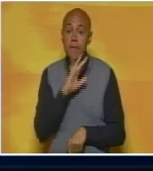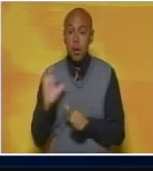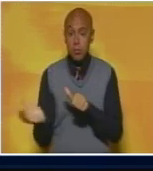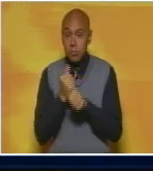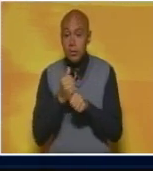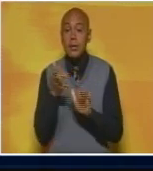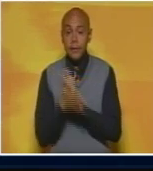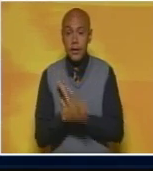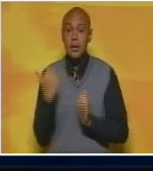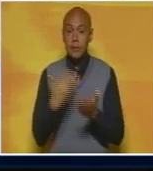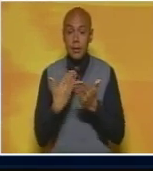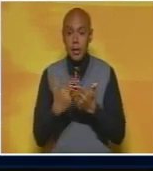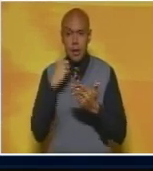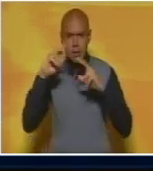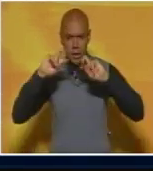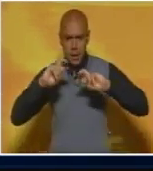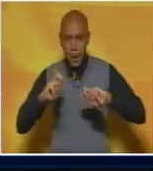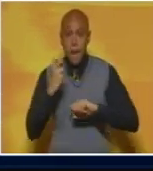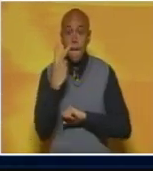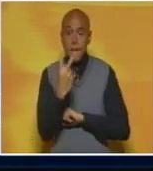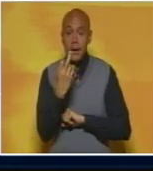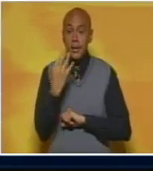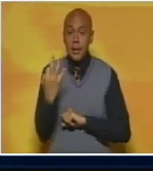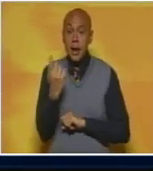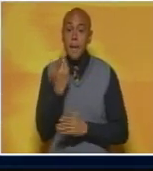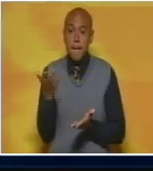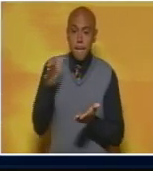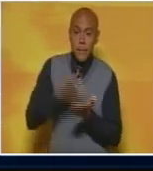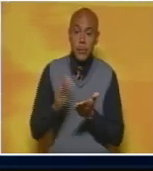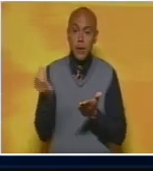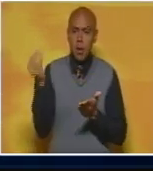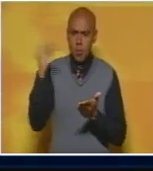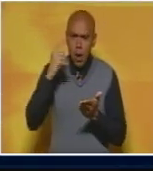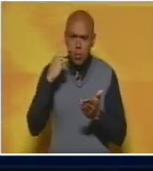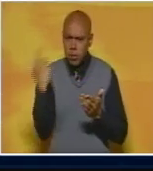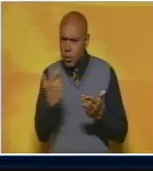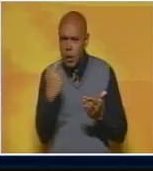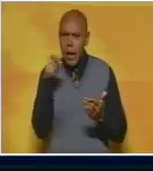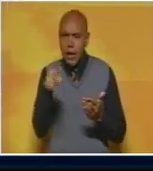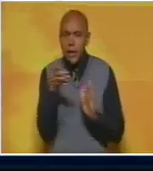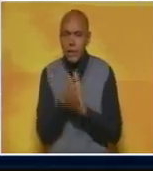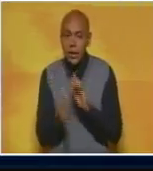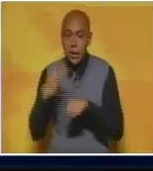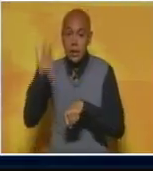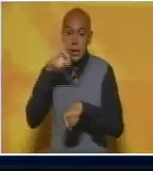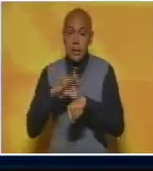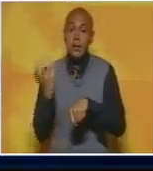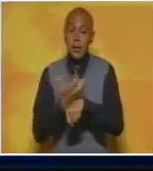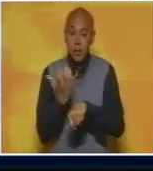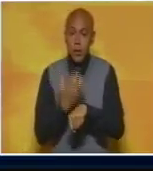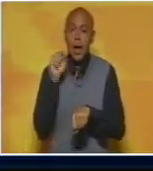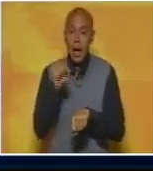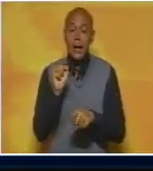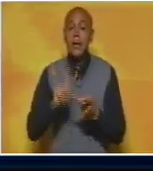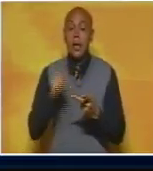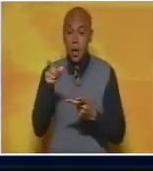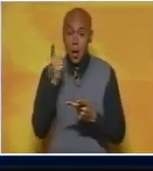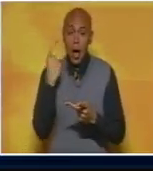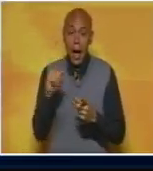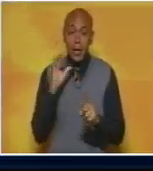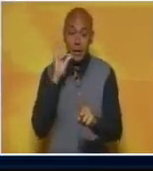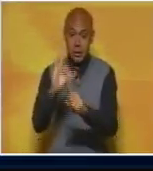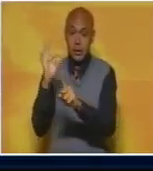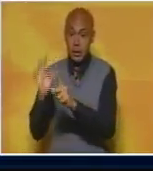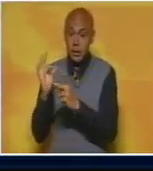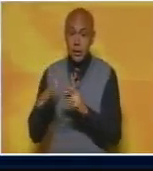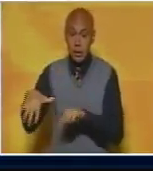y se están estudiando otras 23 defunciones para determinar si se produjeron por esa causa. Se conoció que la mayoría de los casos